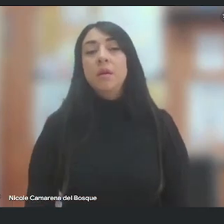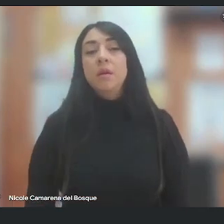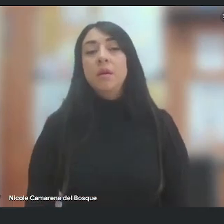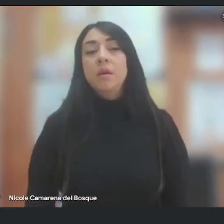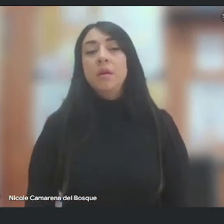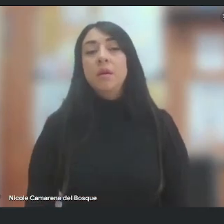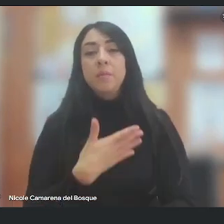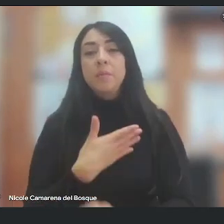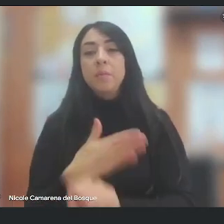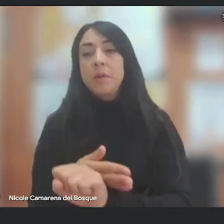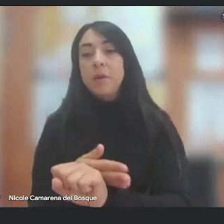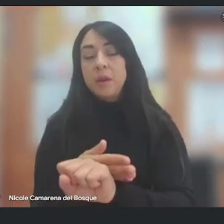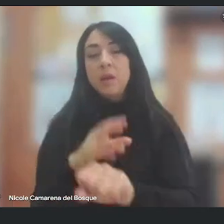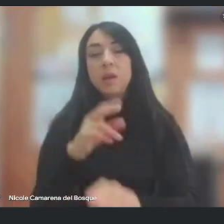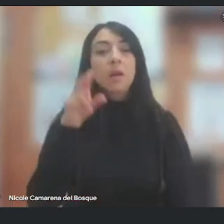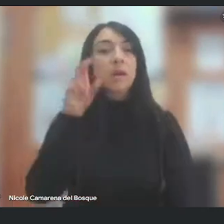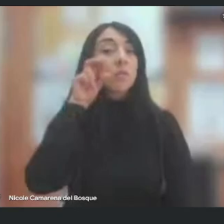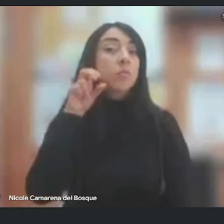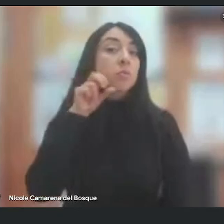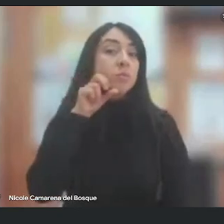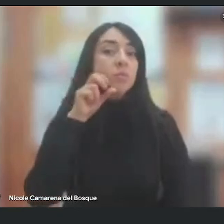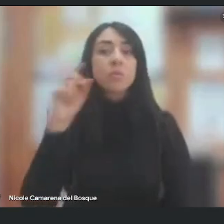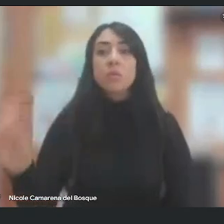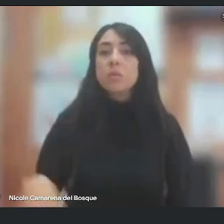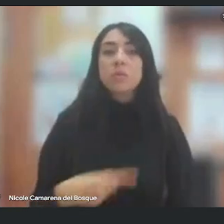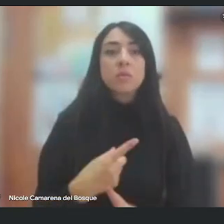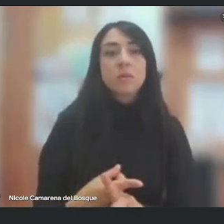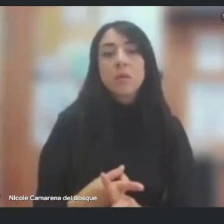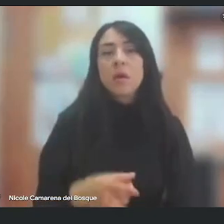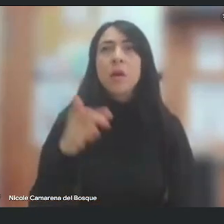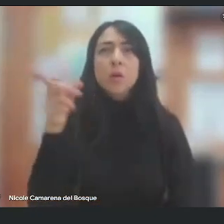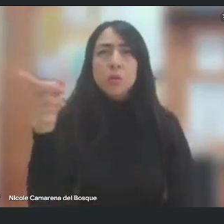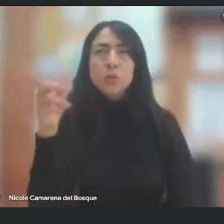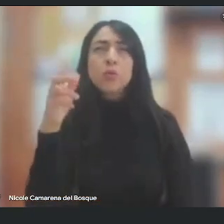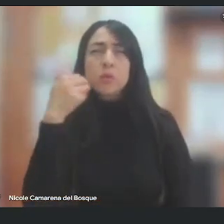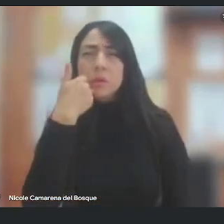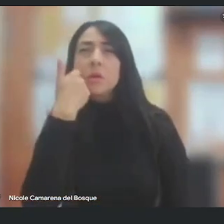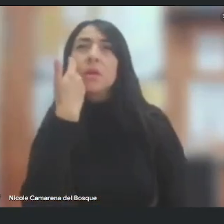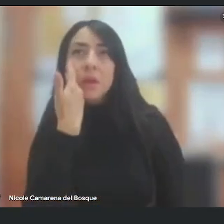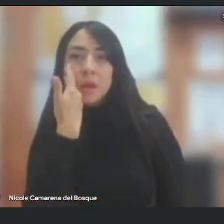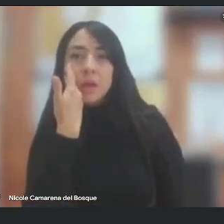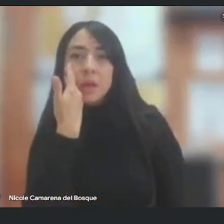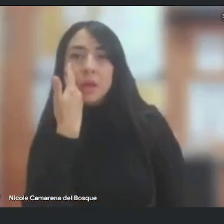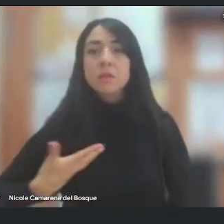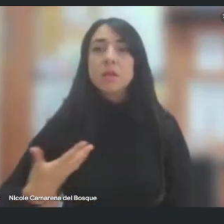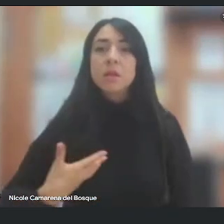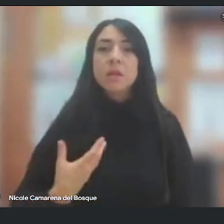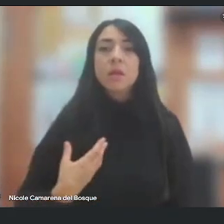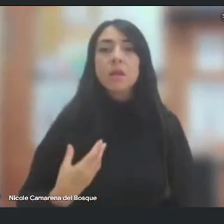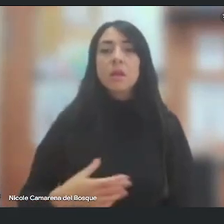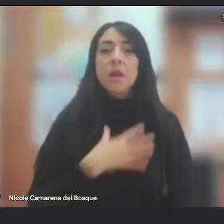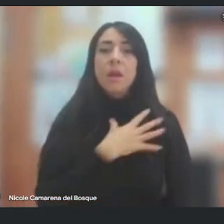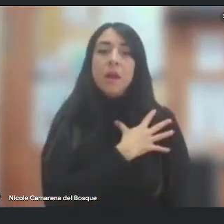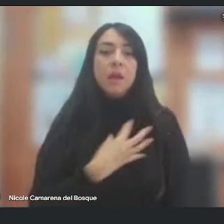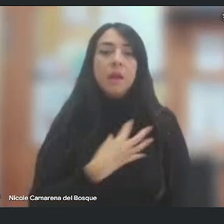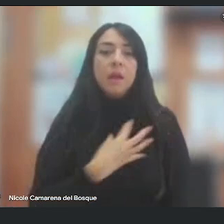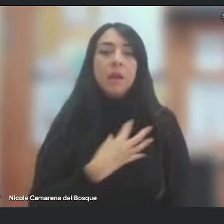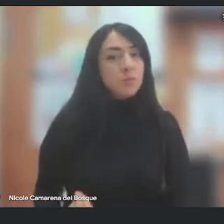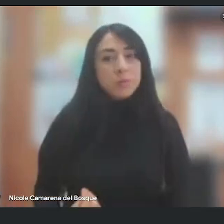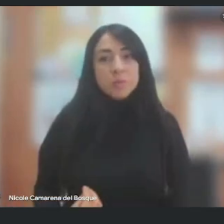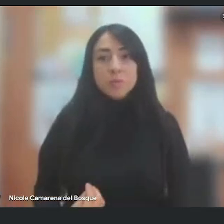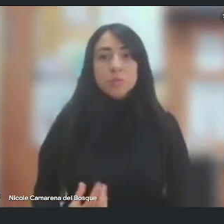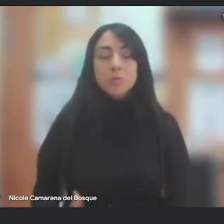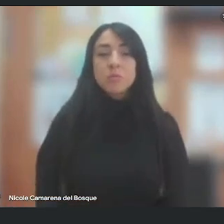quieres tener o no hijos. Entonces, debe contemplar también las posibilidades de tener una vida sexual afectuosa